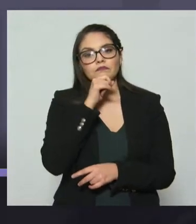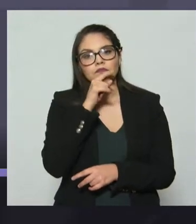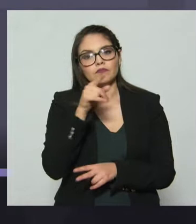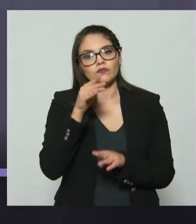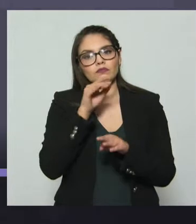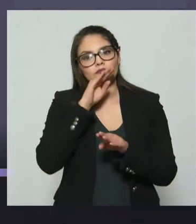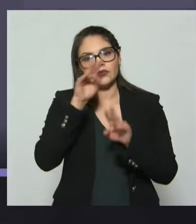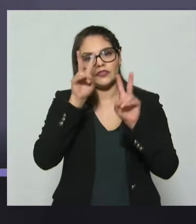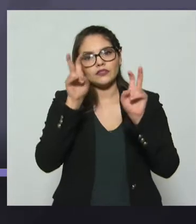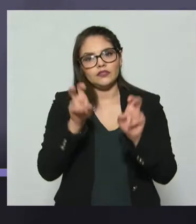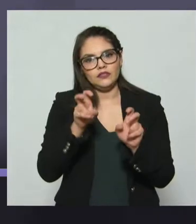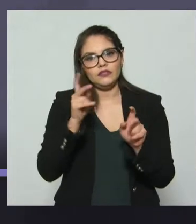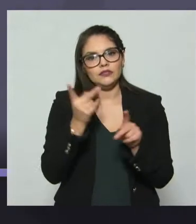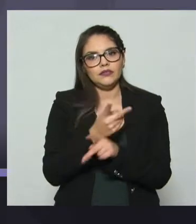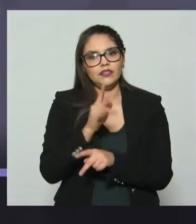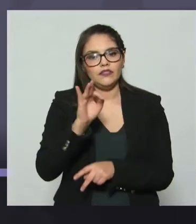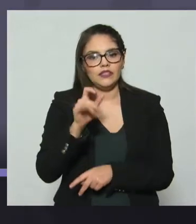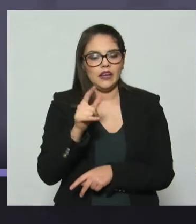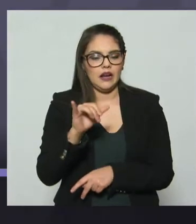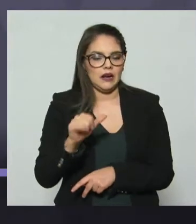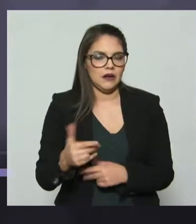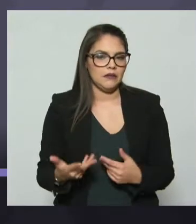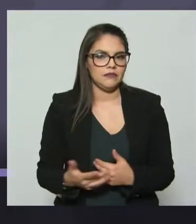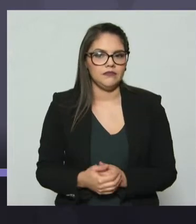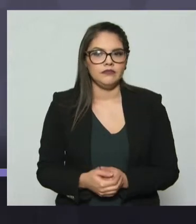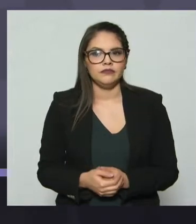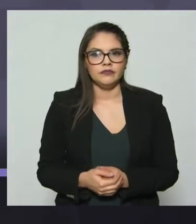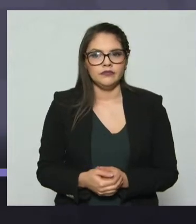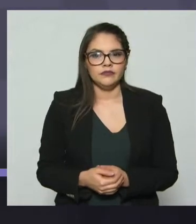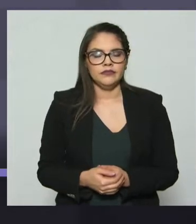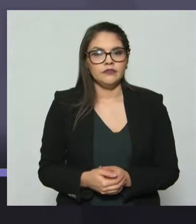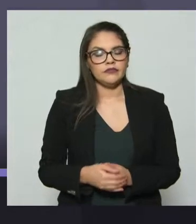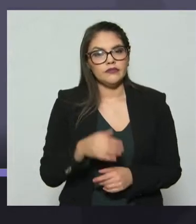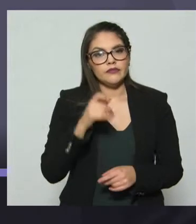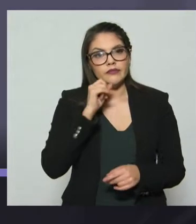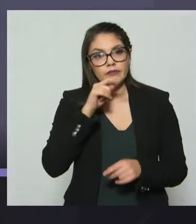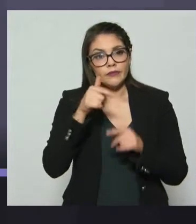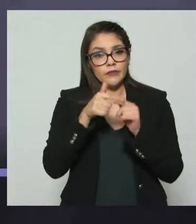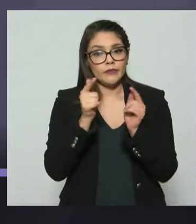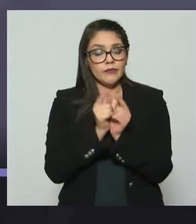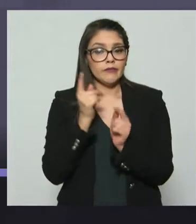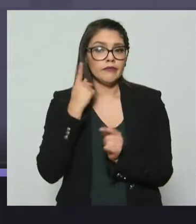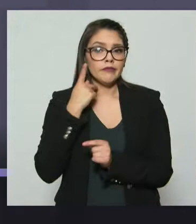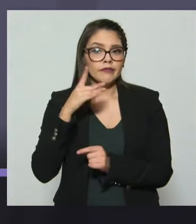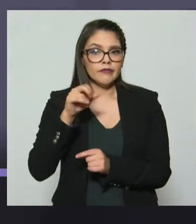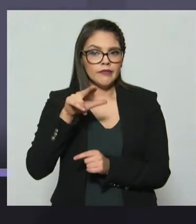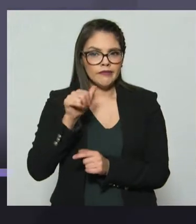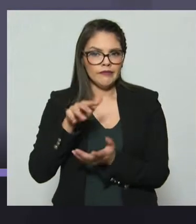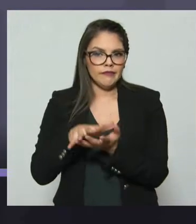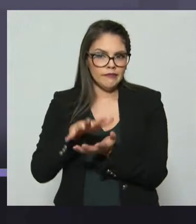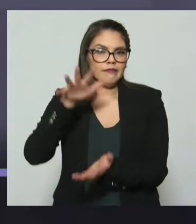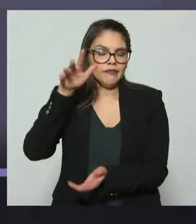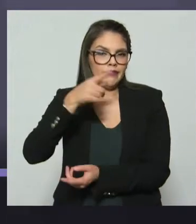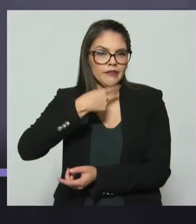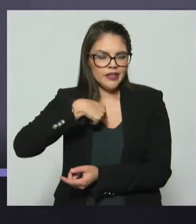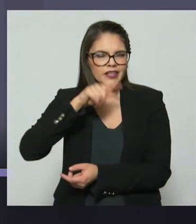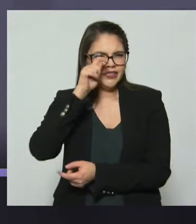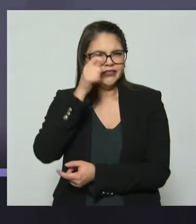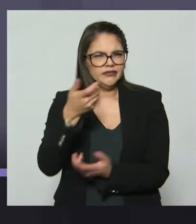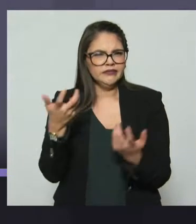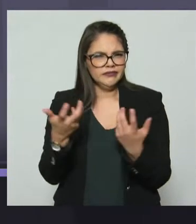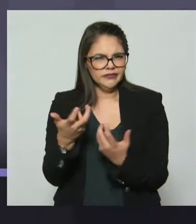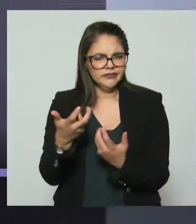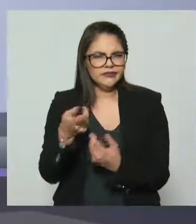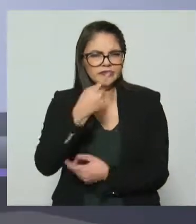tema con relación a la Fiscalía. Bueno, mira, el caso del Grupo Parlamentario de Morena, que somos mayoría, con nuestros